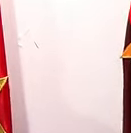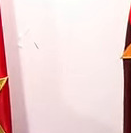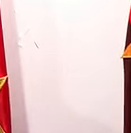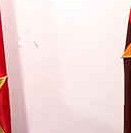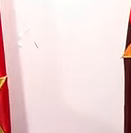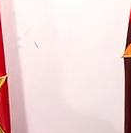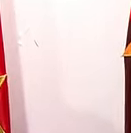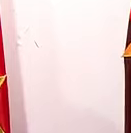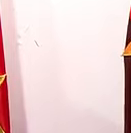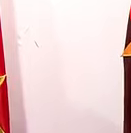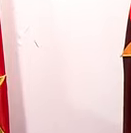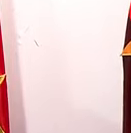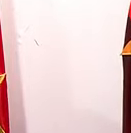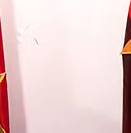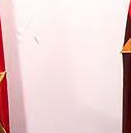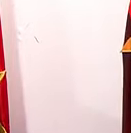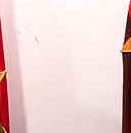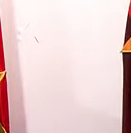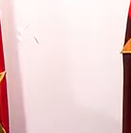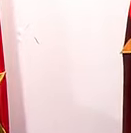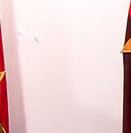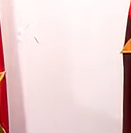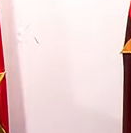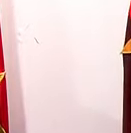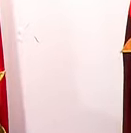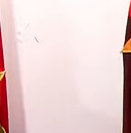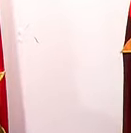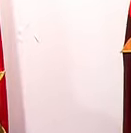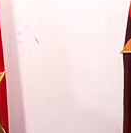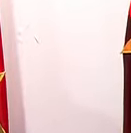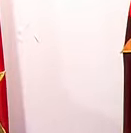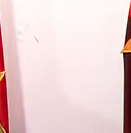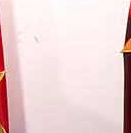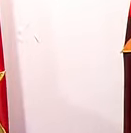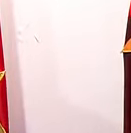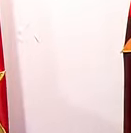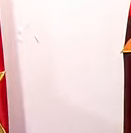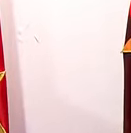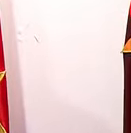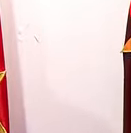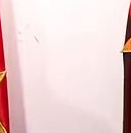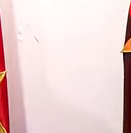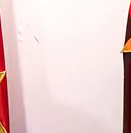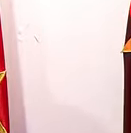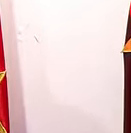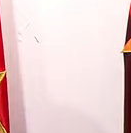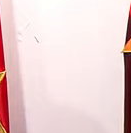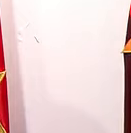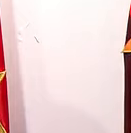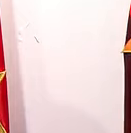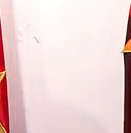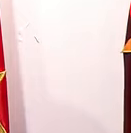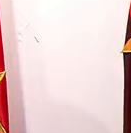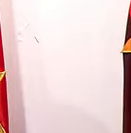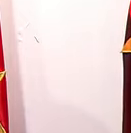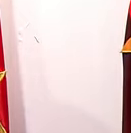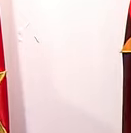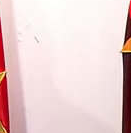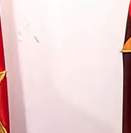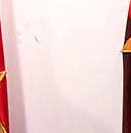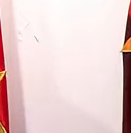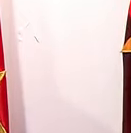duda resalta la raza indígena Chitaro-Barí, y exaltando también este despertar de nuestra tierra a través de